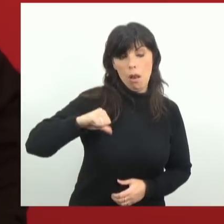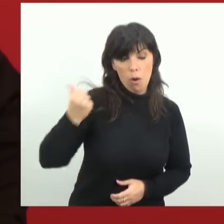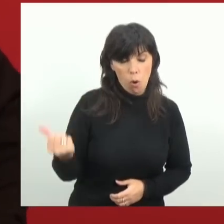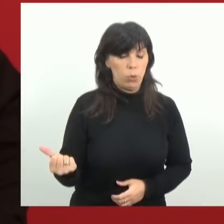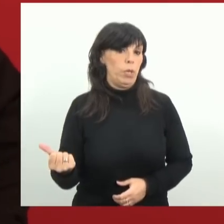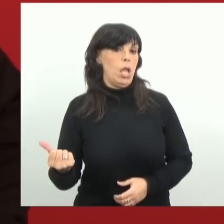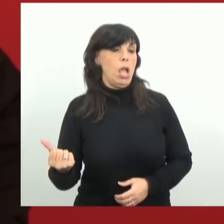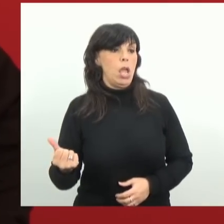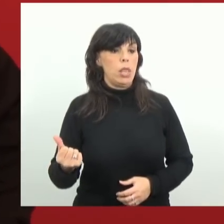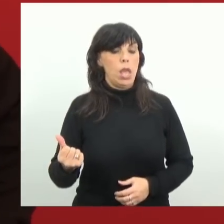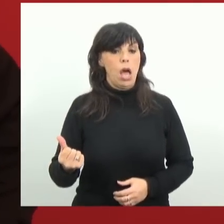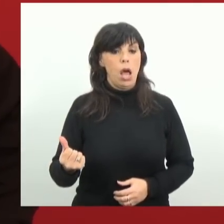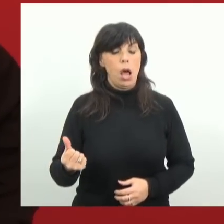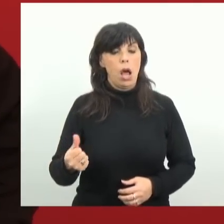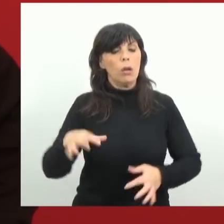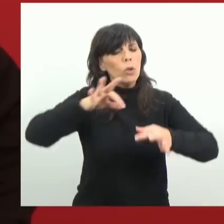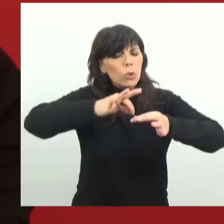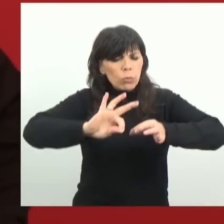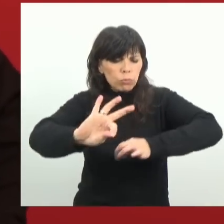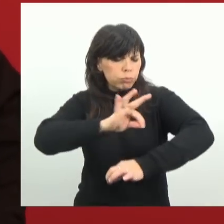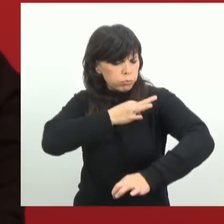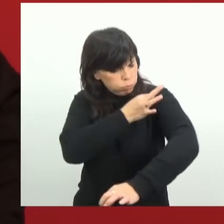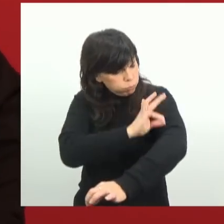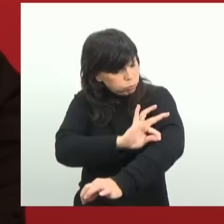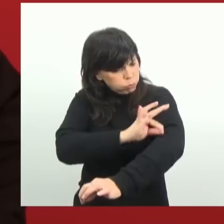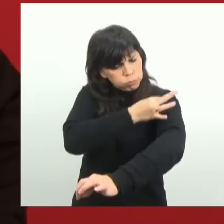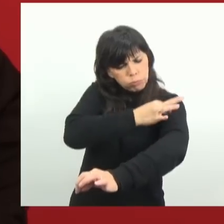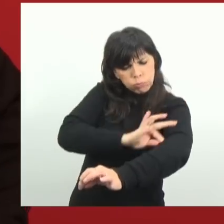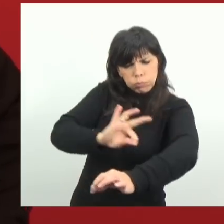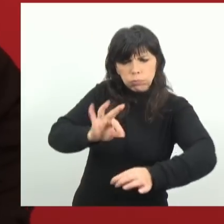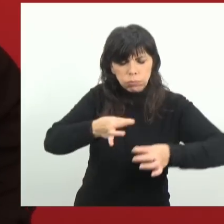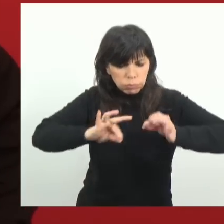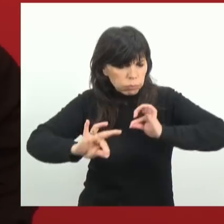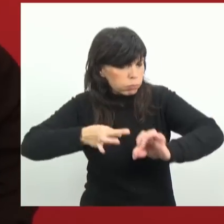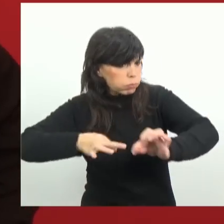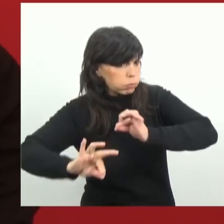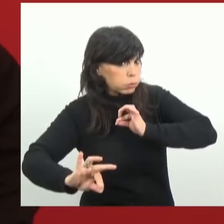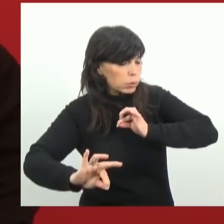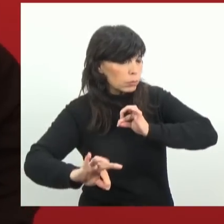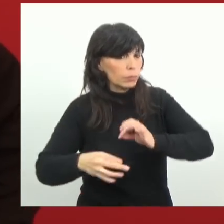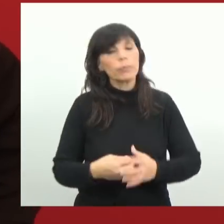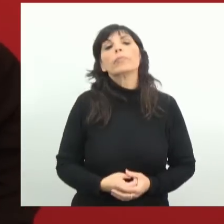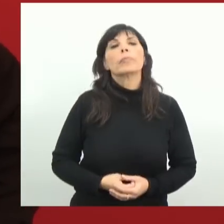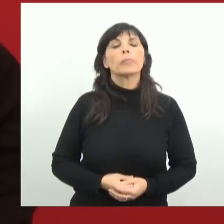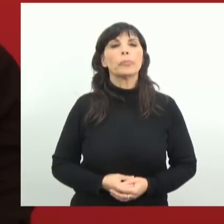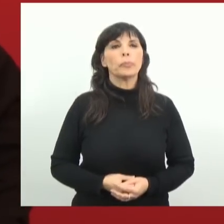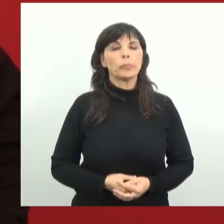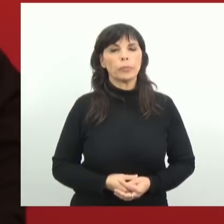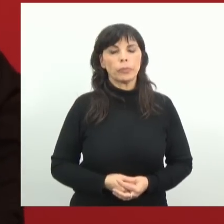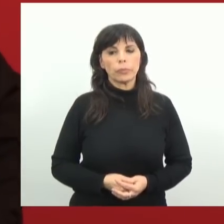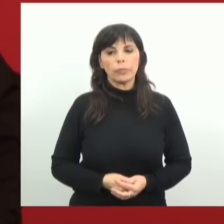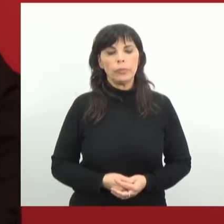hacían operaciones muy complicadas, él estaba allí presente. No sé cómo se llama esa